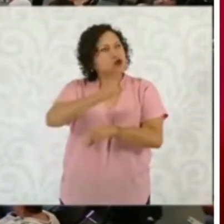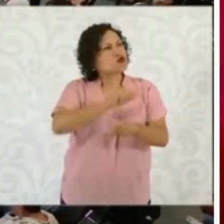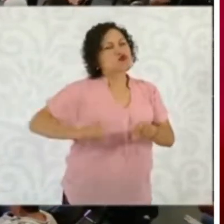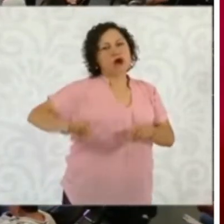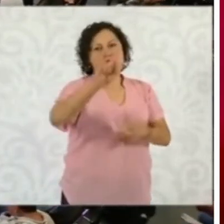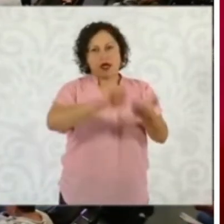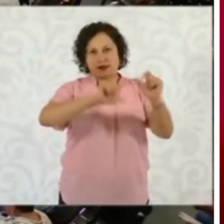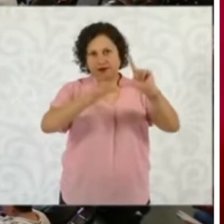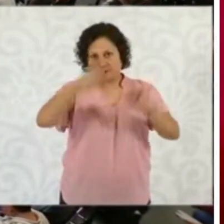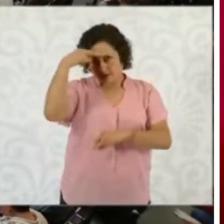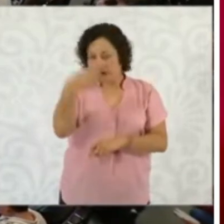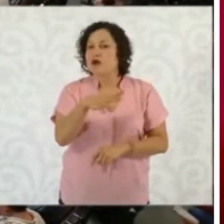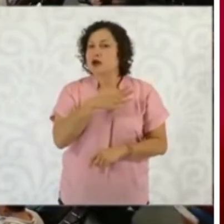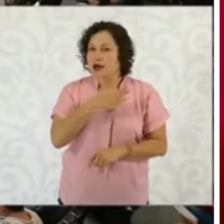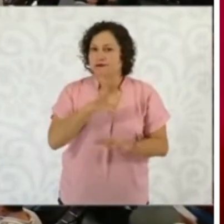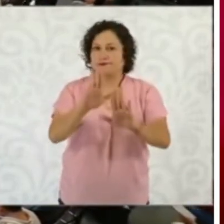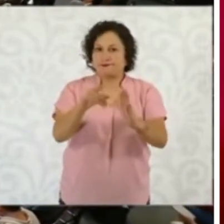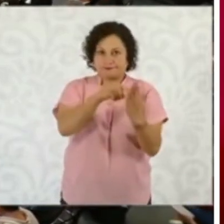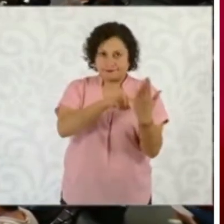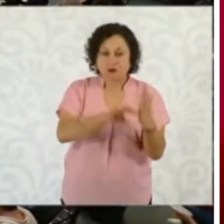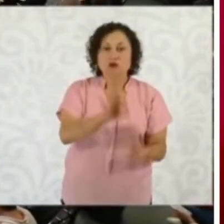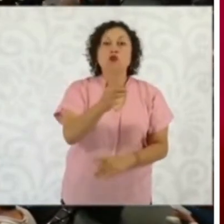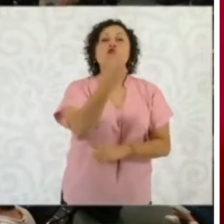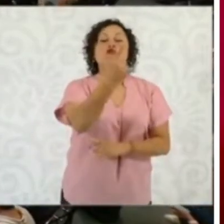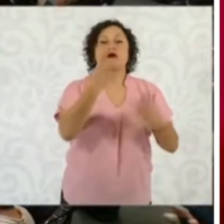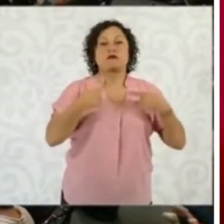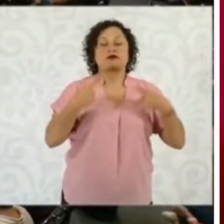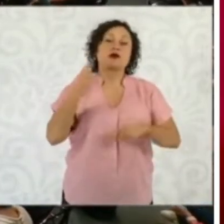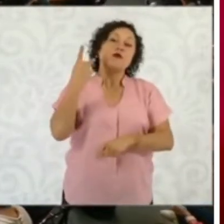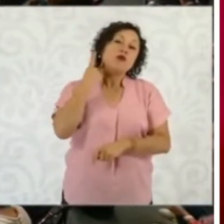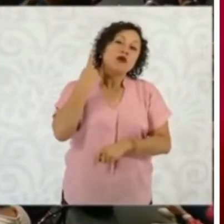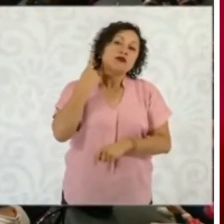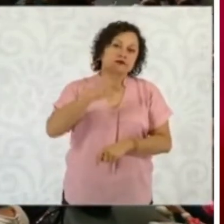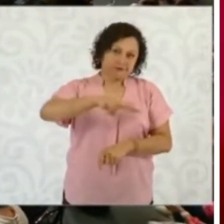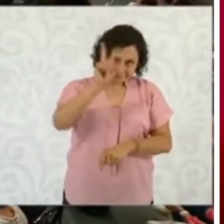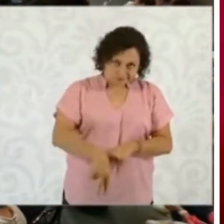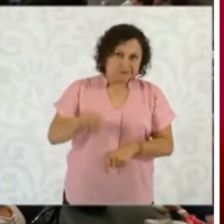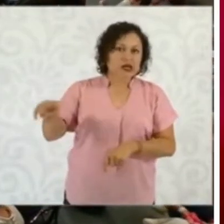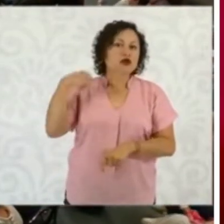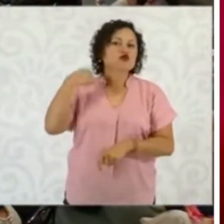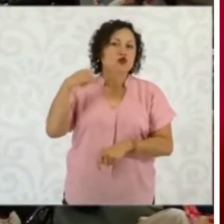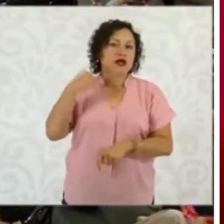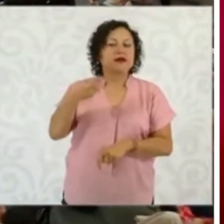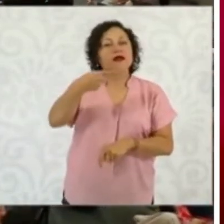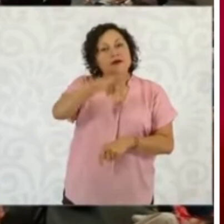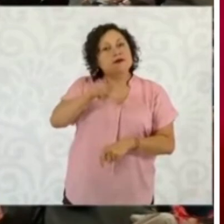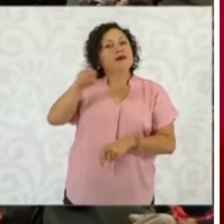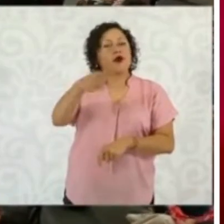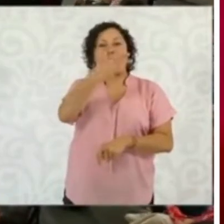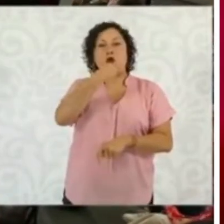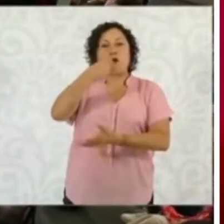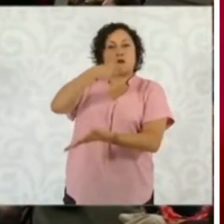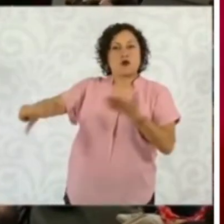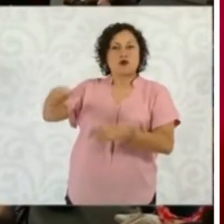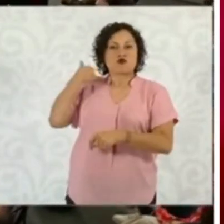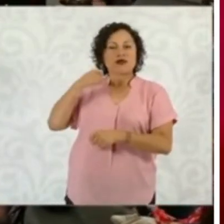los casos, un personaje político allá en realidad de Yucatán, pero con tierras tanto en Yucatán como